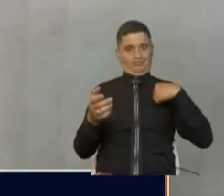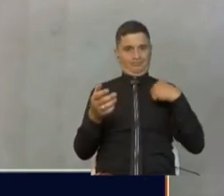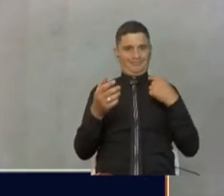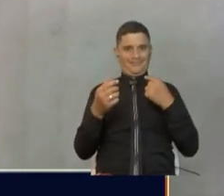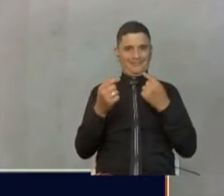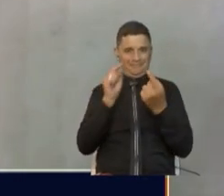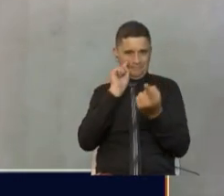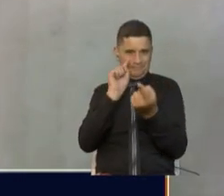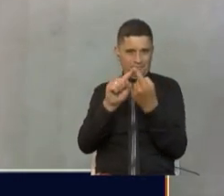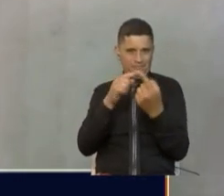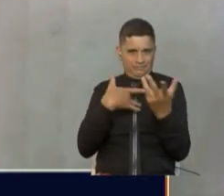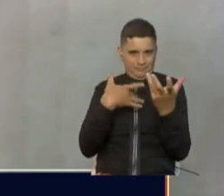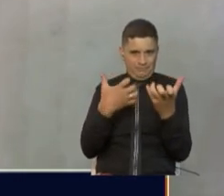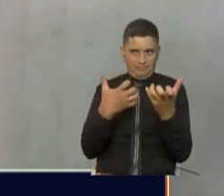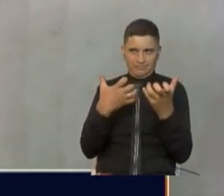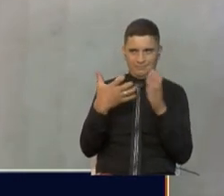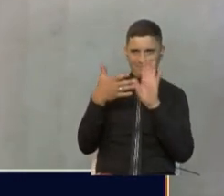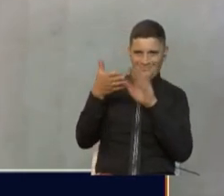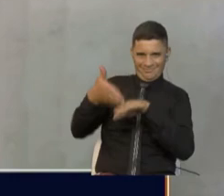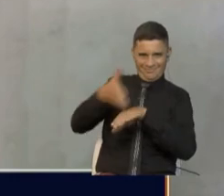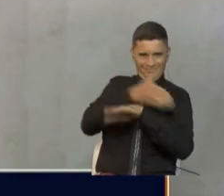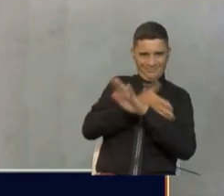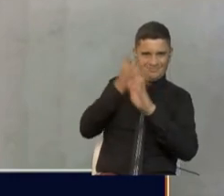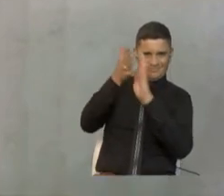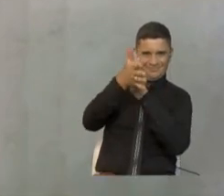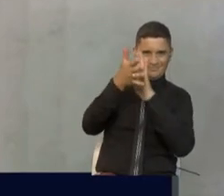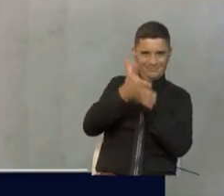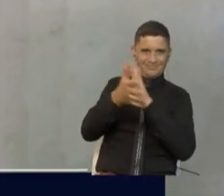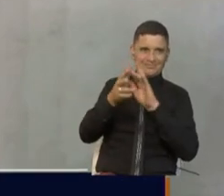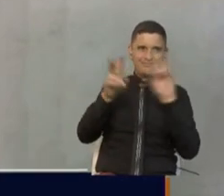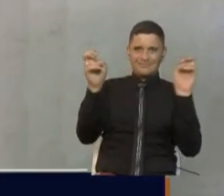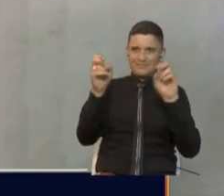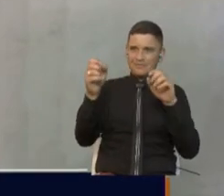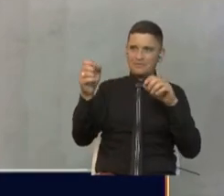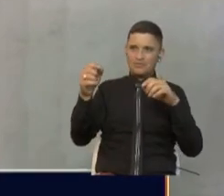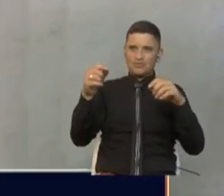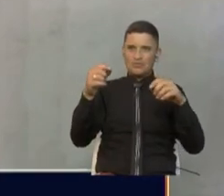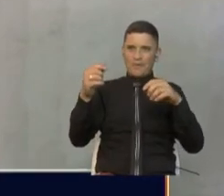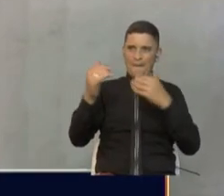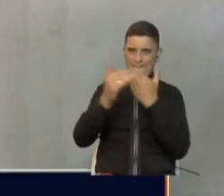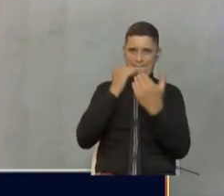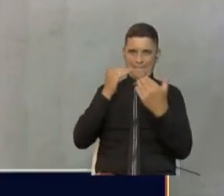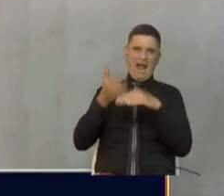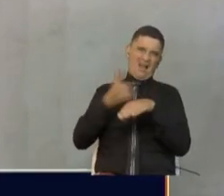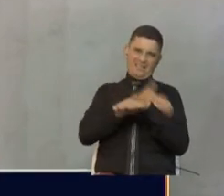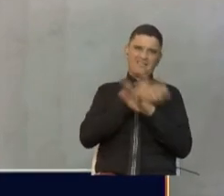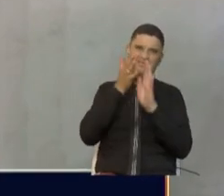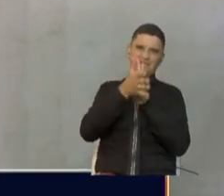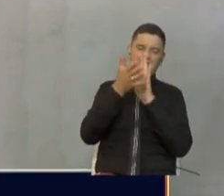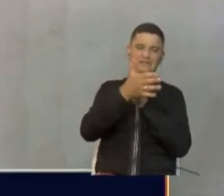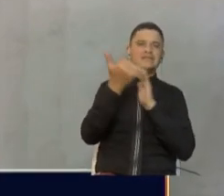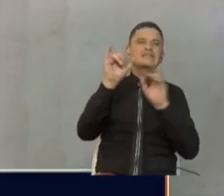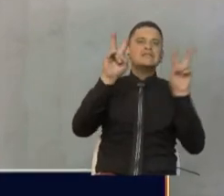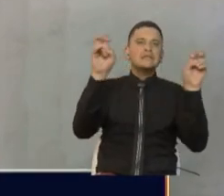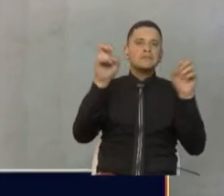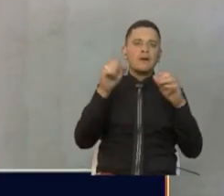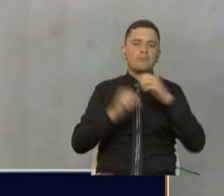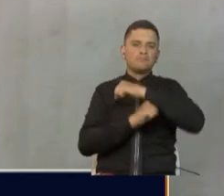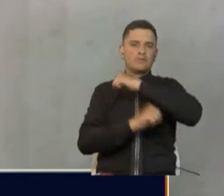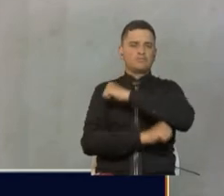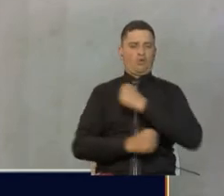del propósito que le hemos mencionado incluso de manera previa a los citantes, es el fortalecimiento del esquema del